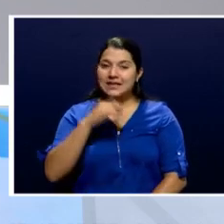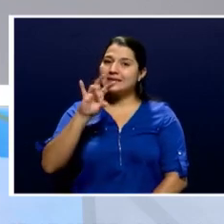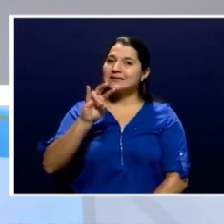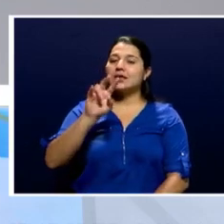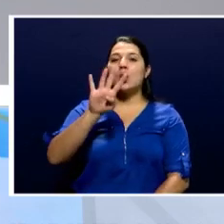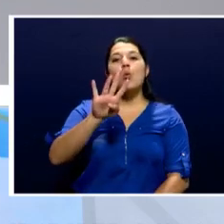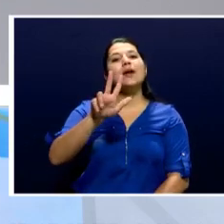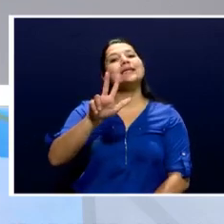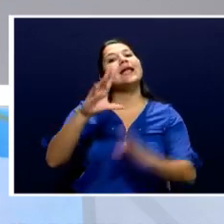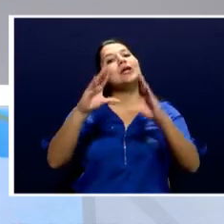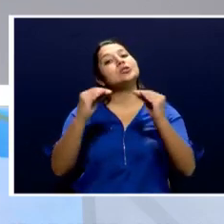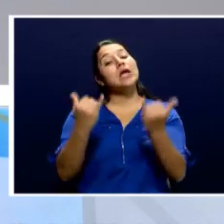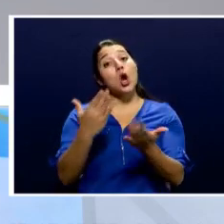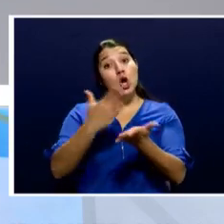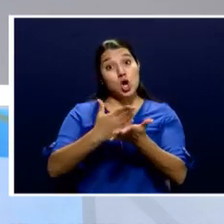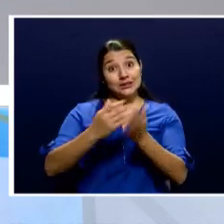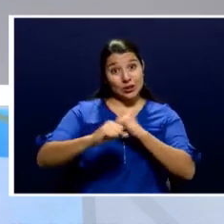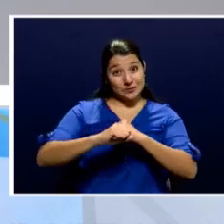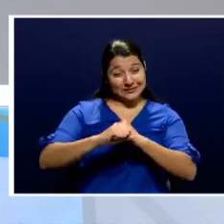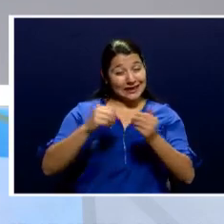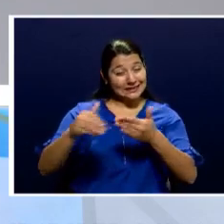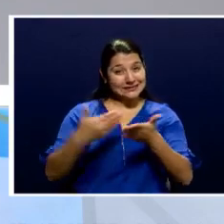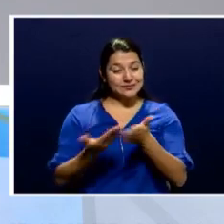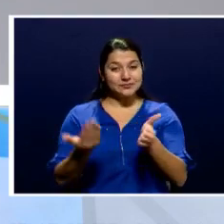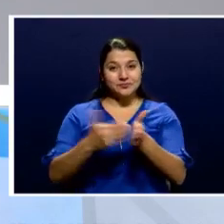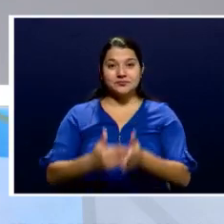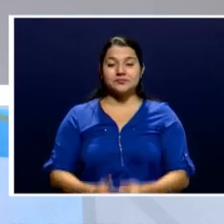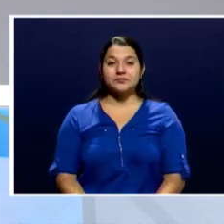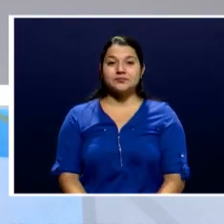7:43 de la noche, vamos a un corte comercial y ya regresamos.